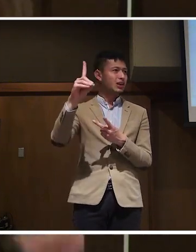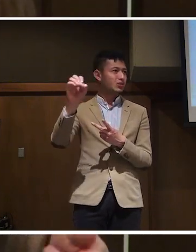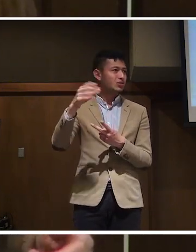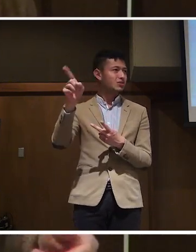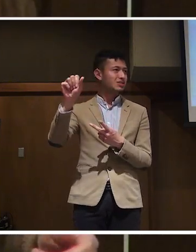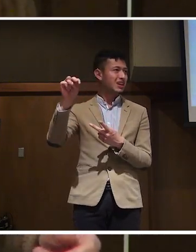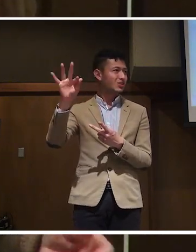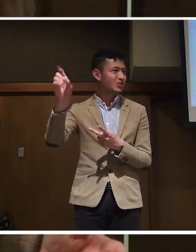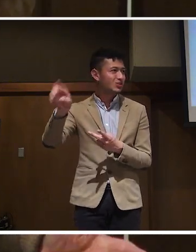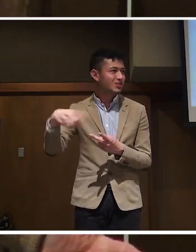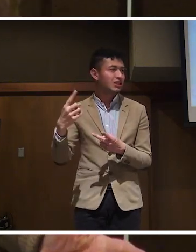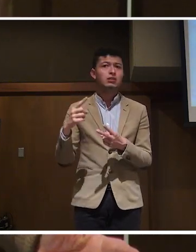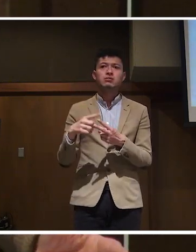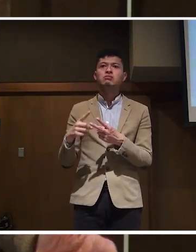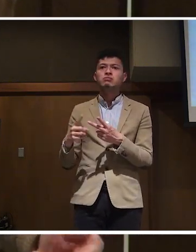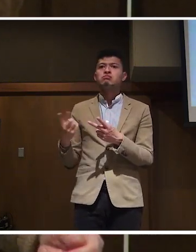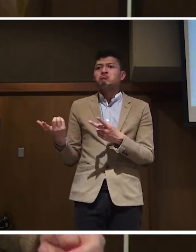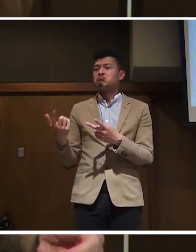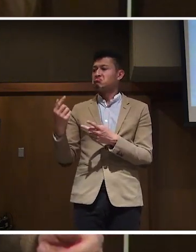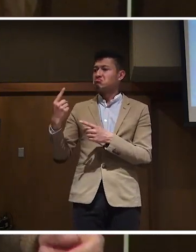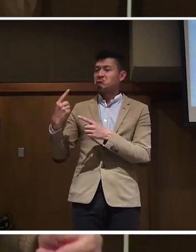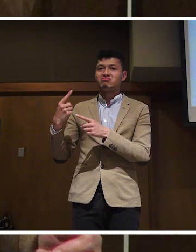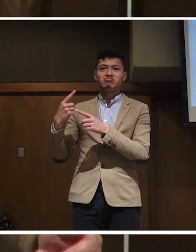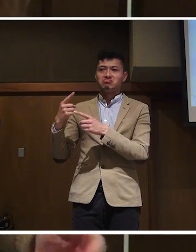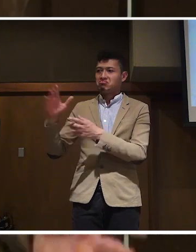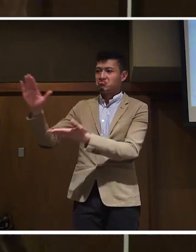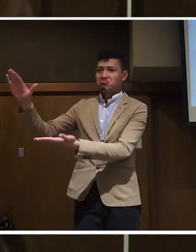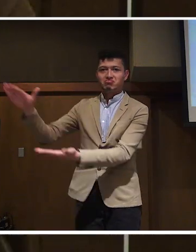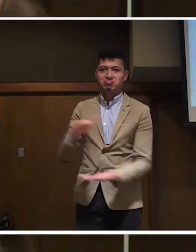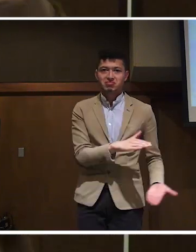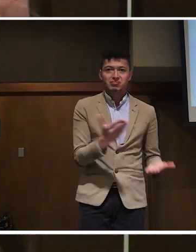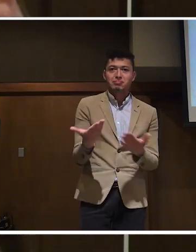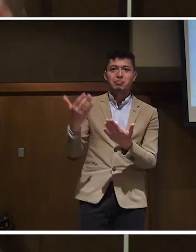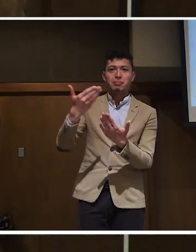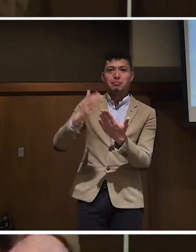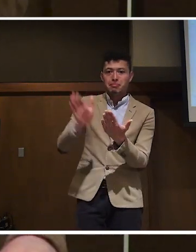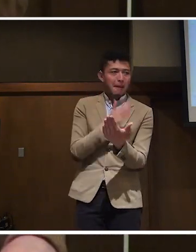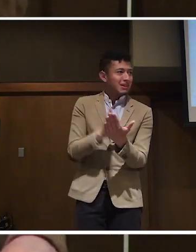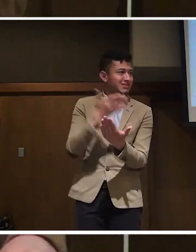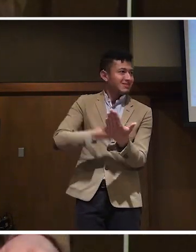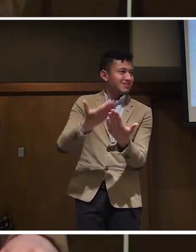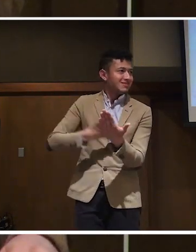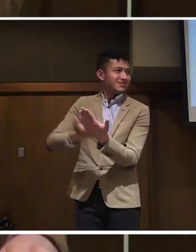política curiosa, porque los papeles de Eduardo Santos vienen aquí a través de lo más inesperado